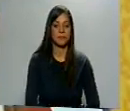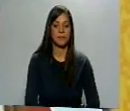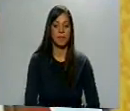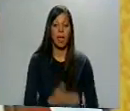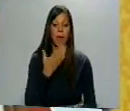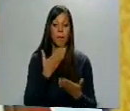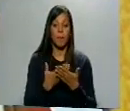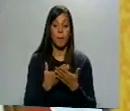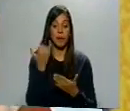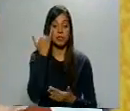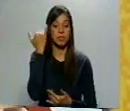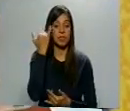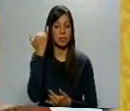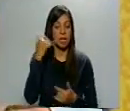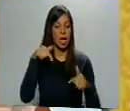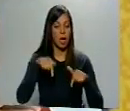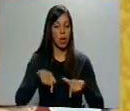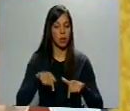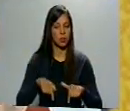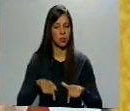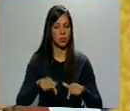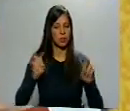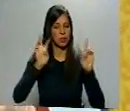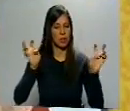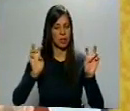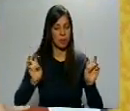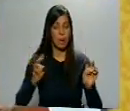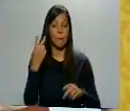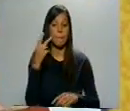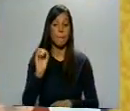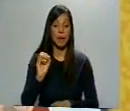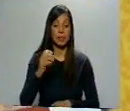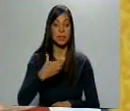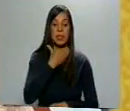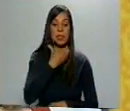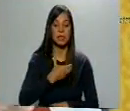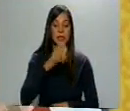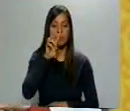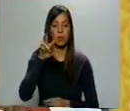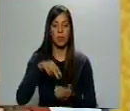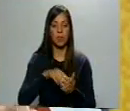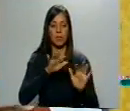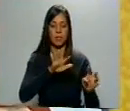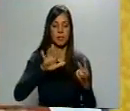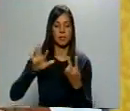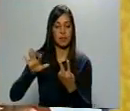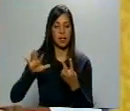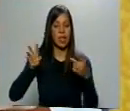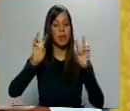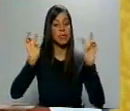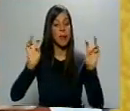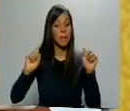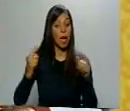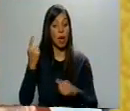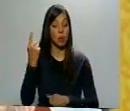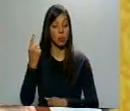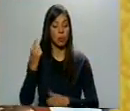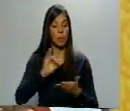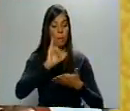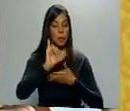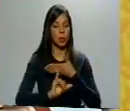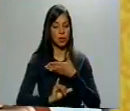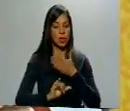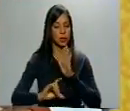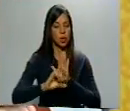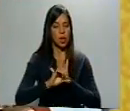Propuesta del orden del día de la sesión ordinaria del 20 de diciembre de 2017. En el primer punto, proyecto